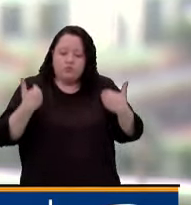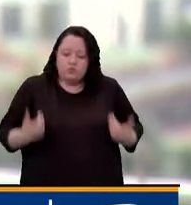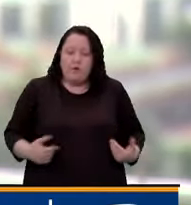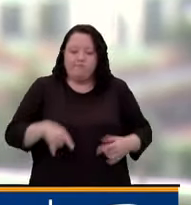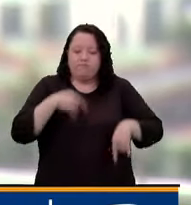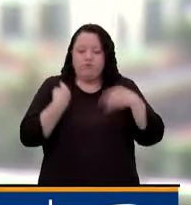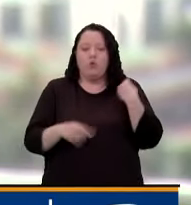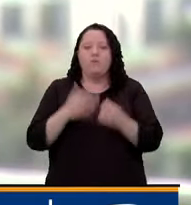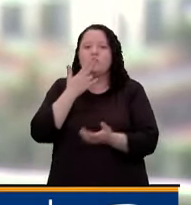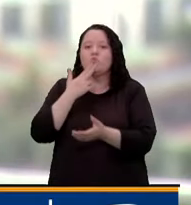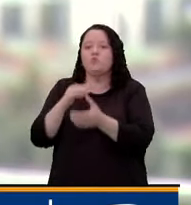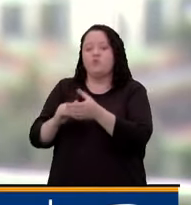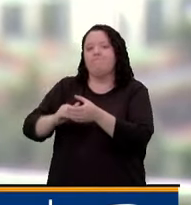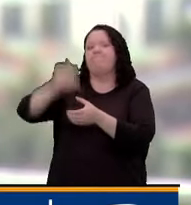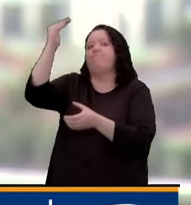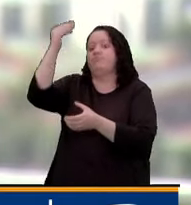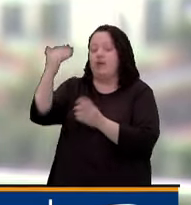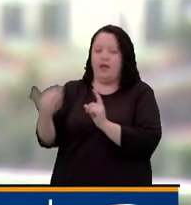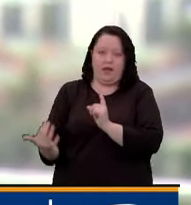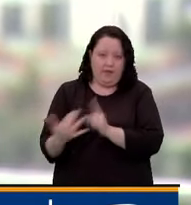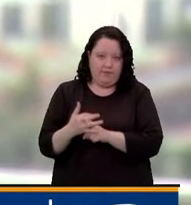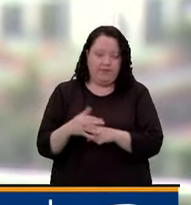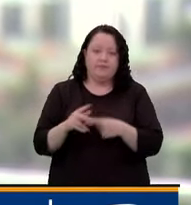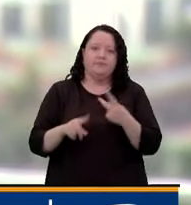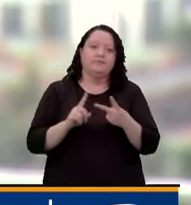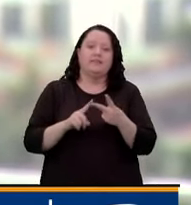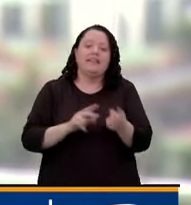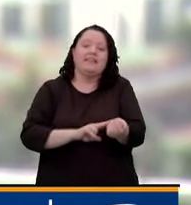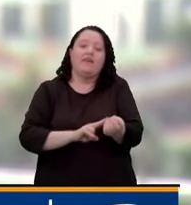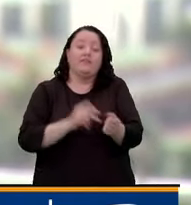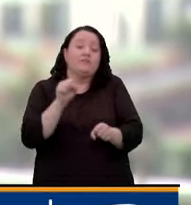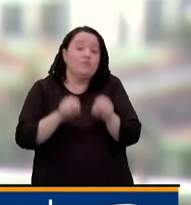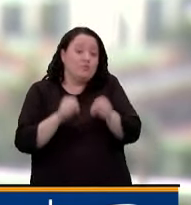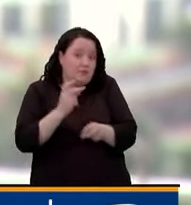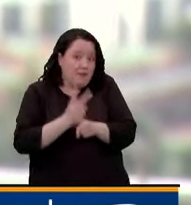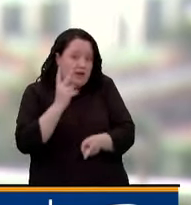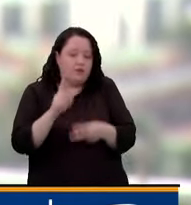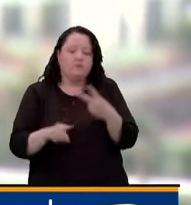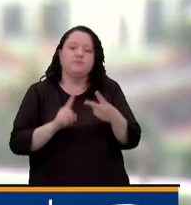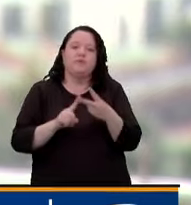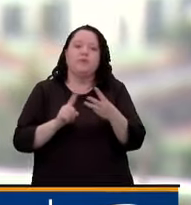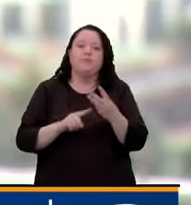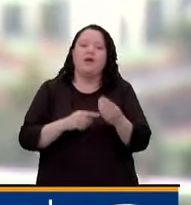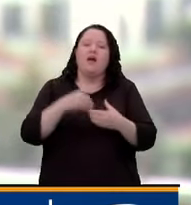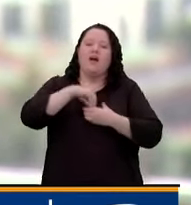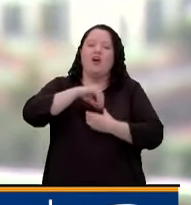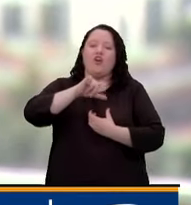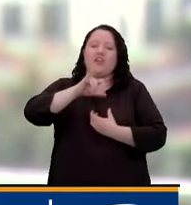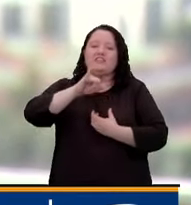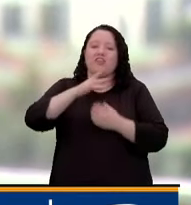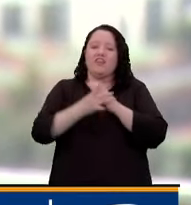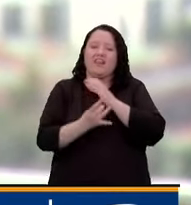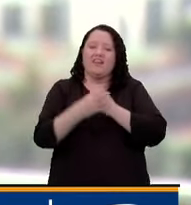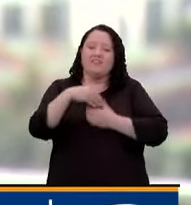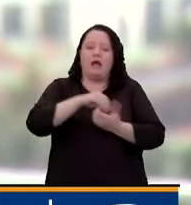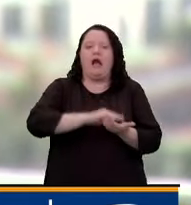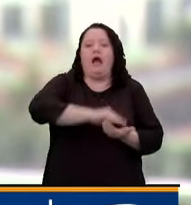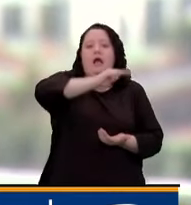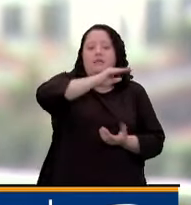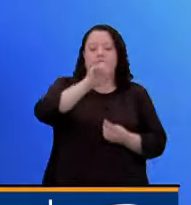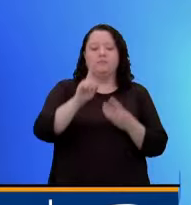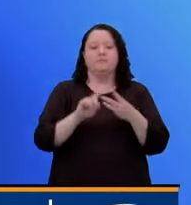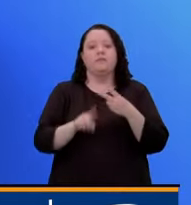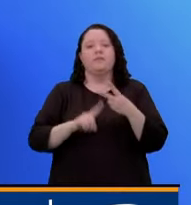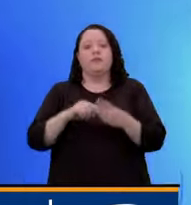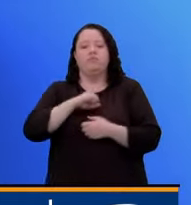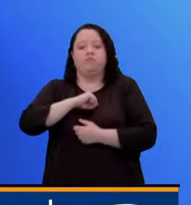de azúcar que contienen. Tenemos más riesgo de diabetes y más riesgo de colesterol alto. Lo segundo es que hay un mayor riesgo de